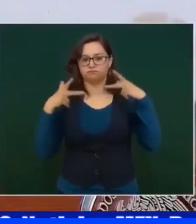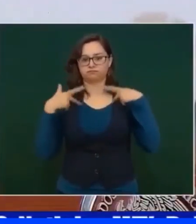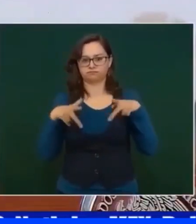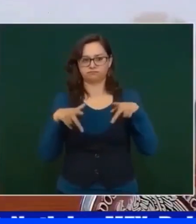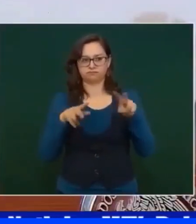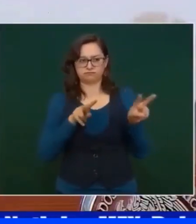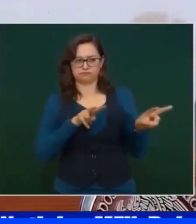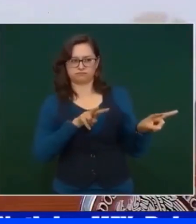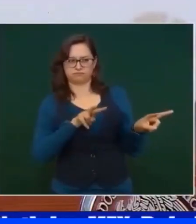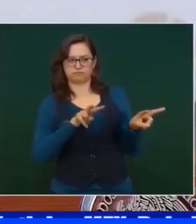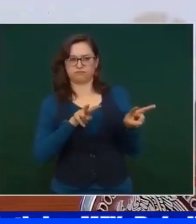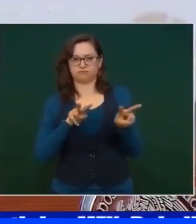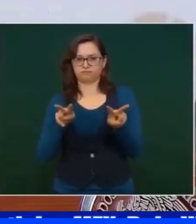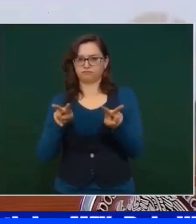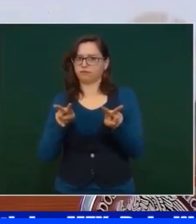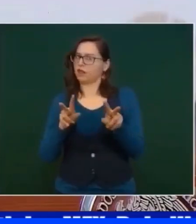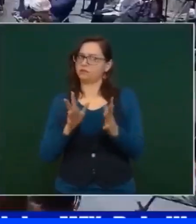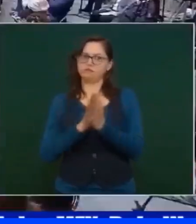denuncia,